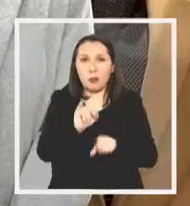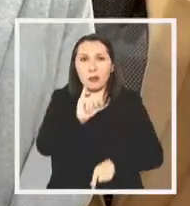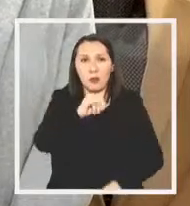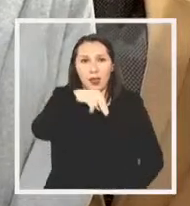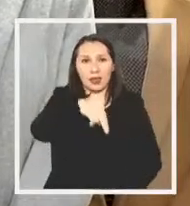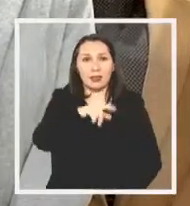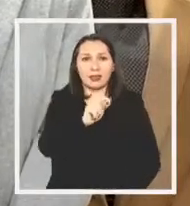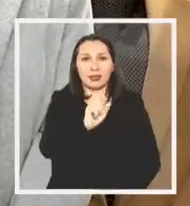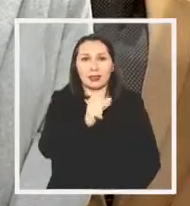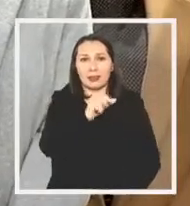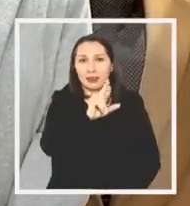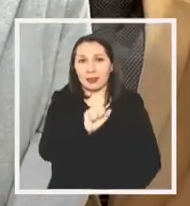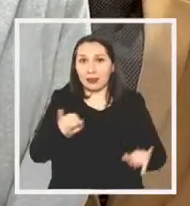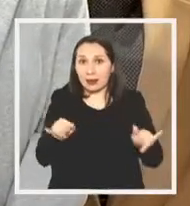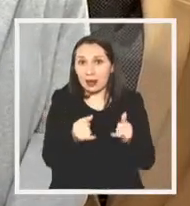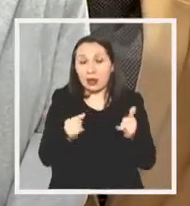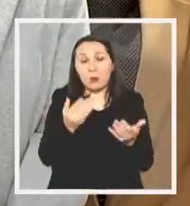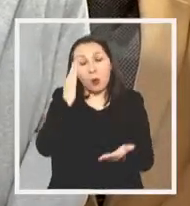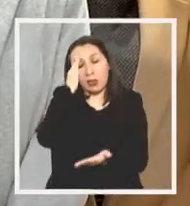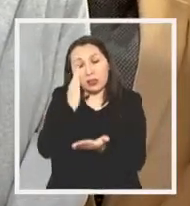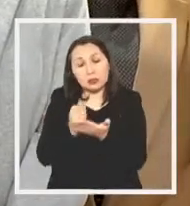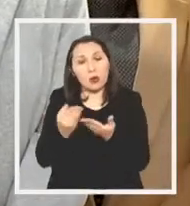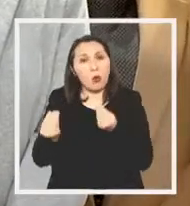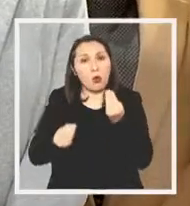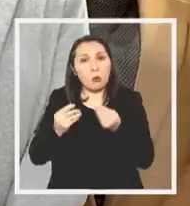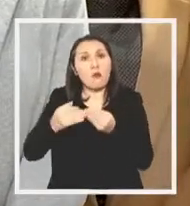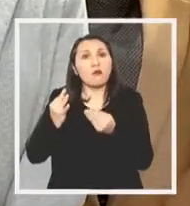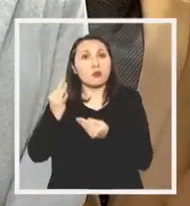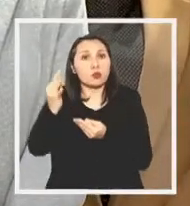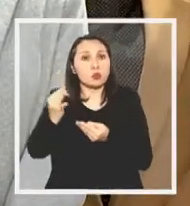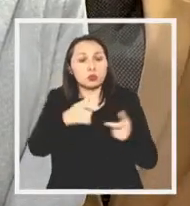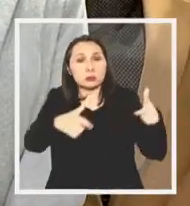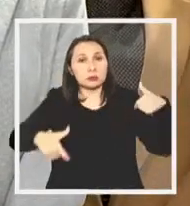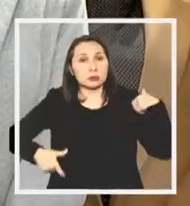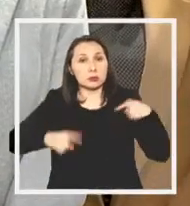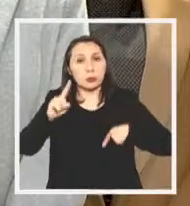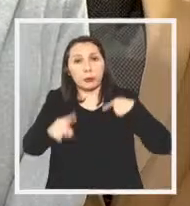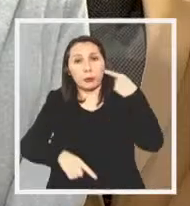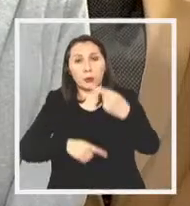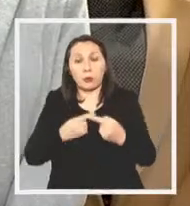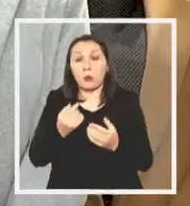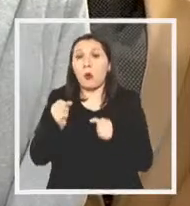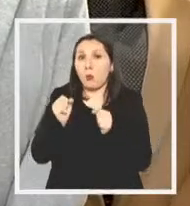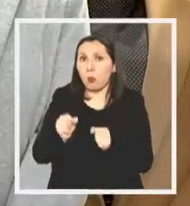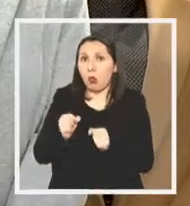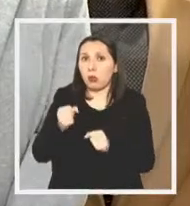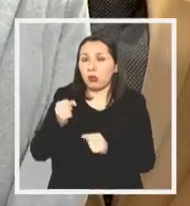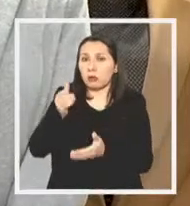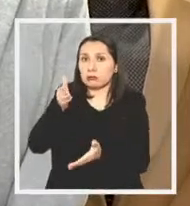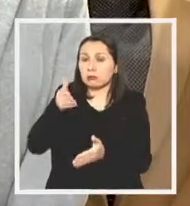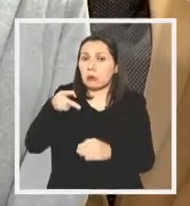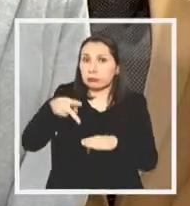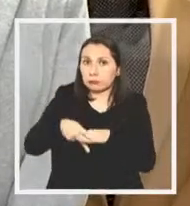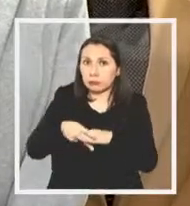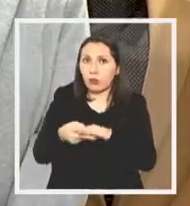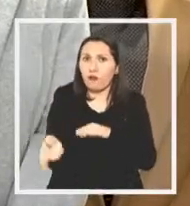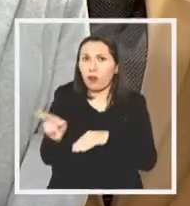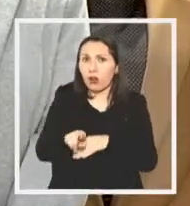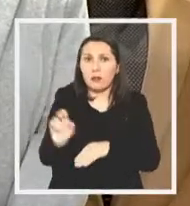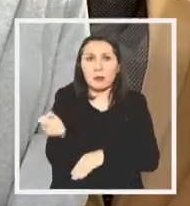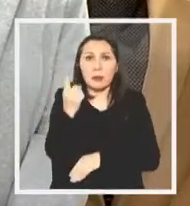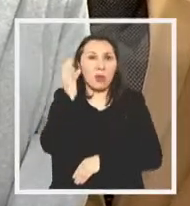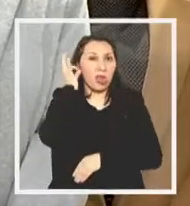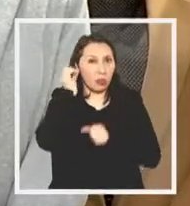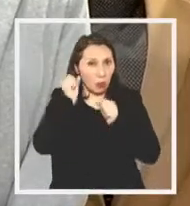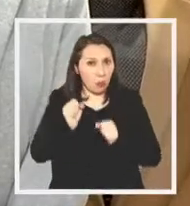Integra Y qué tan firme queda esta decisión pensando en la futuras administraciones por ejemplo un próximo gobierno tiene algún impedimento para Reinstalar esta figura de